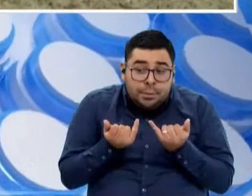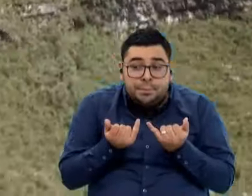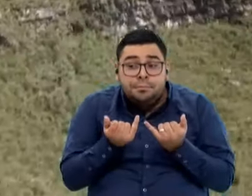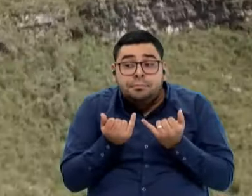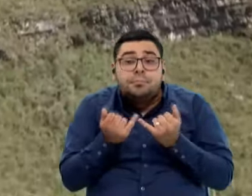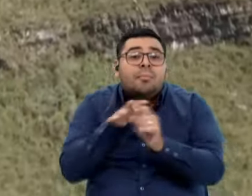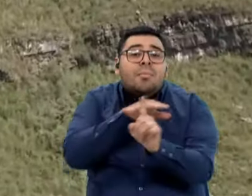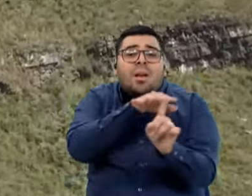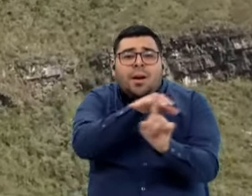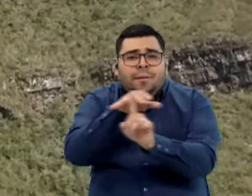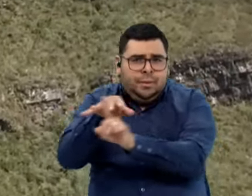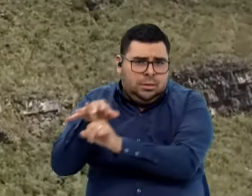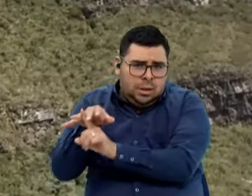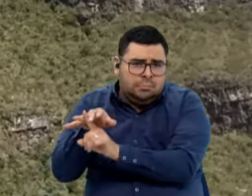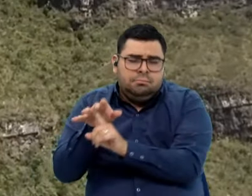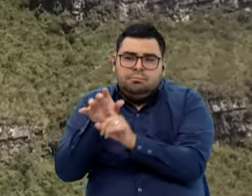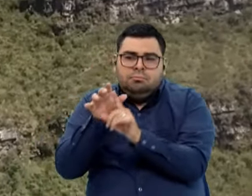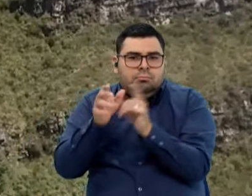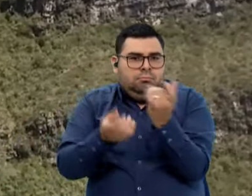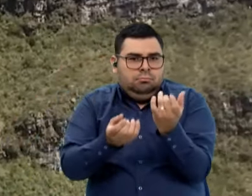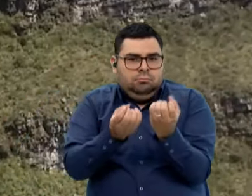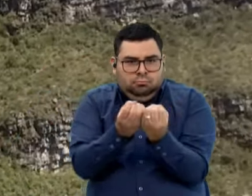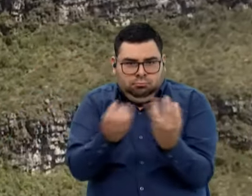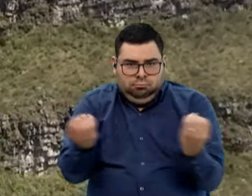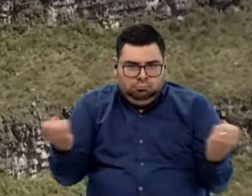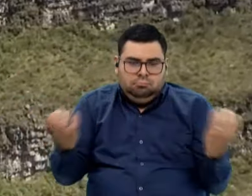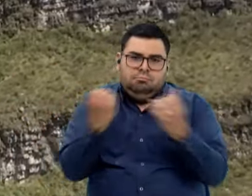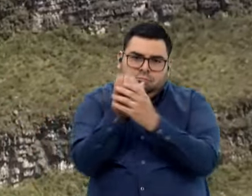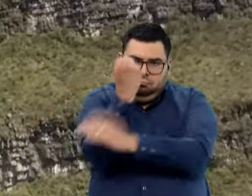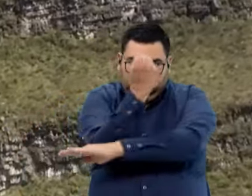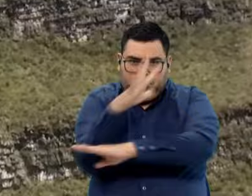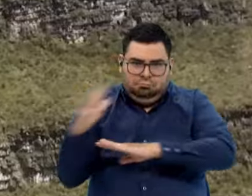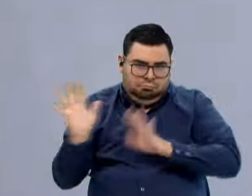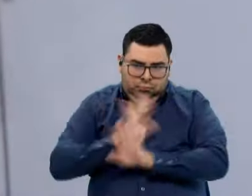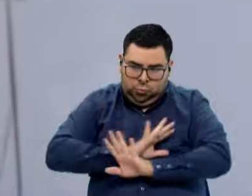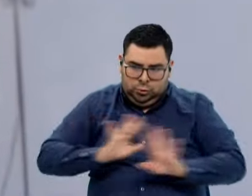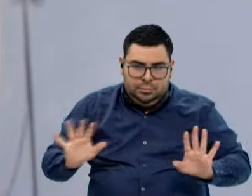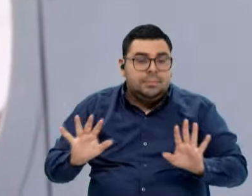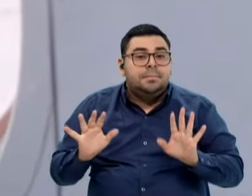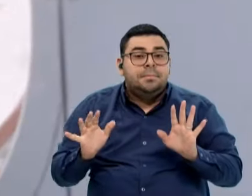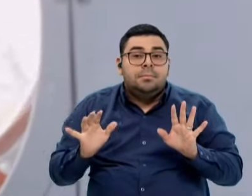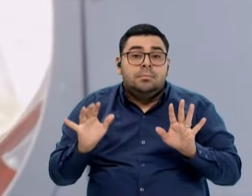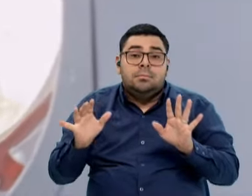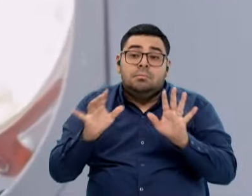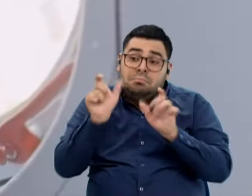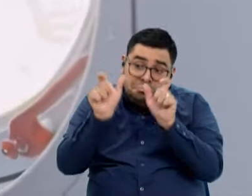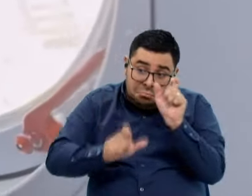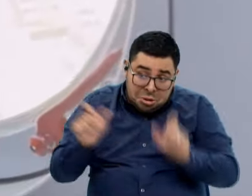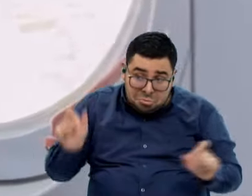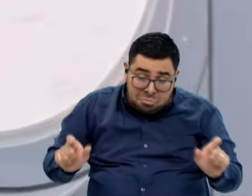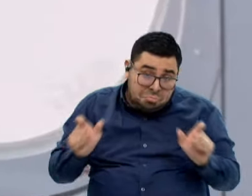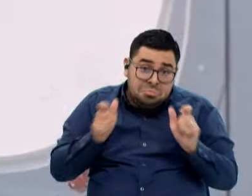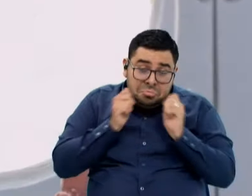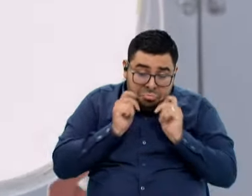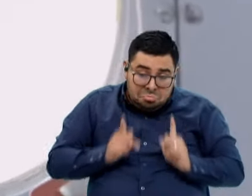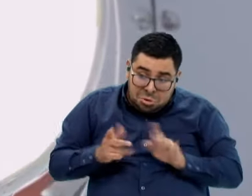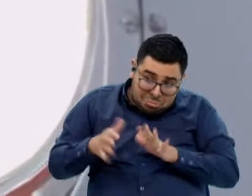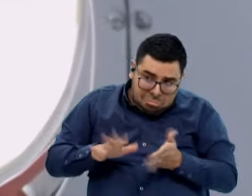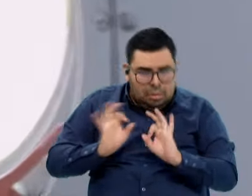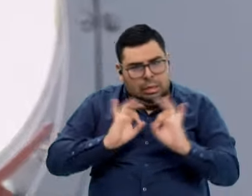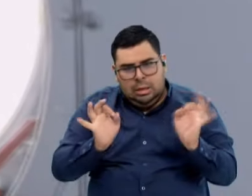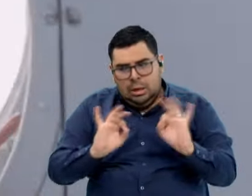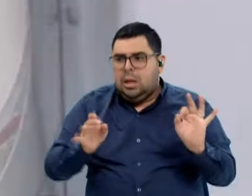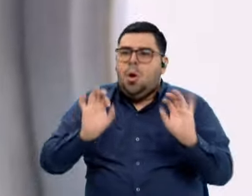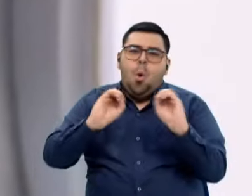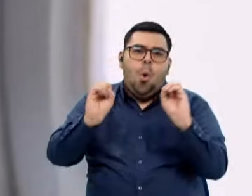tenido afectaciones ni humana y hasta el momento no nos han reportado afectaciones de infraestructura. Por ende, lo que estamos generando en